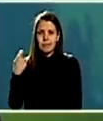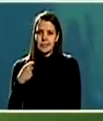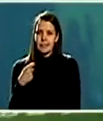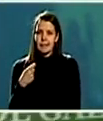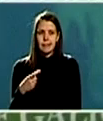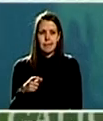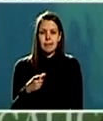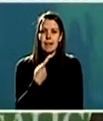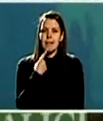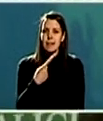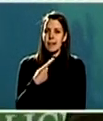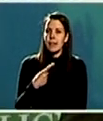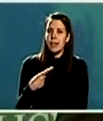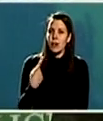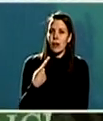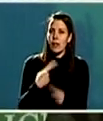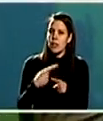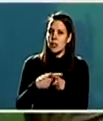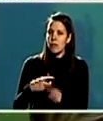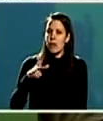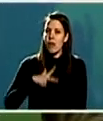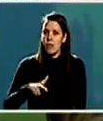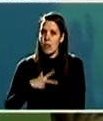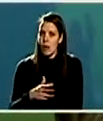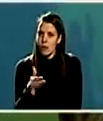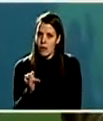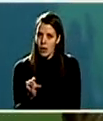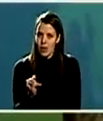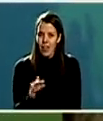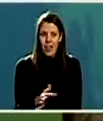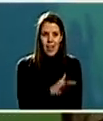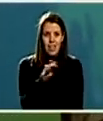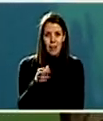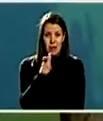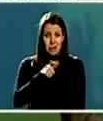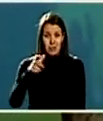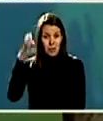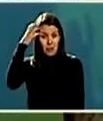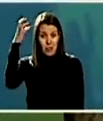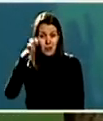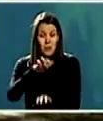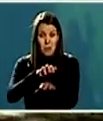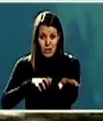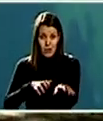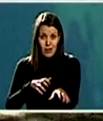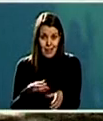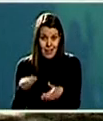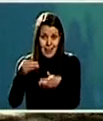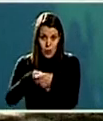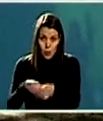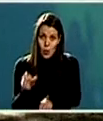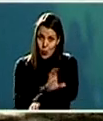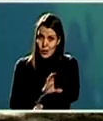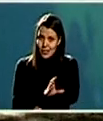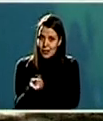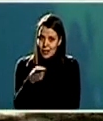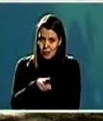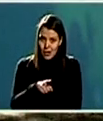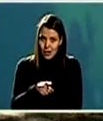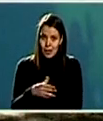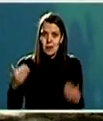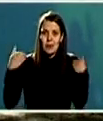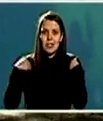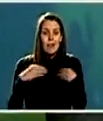nabeda de preto de 600000 eur que ten contraída fundación en que a mayoría patronos incluido conselleiro seguen tomar posesión